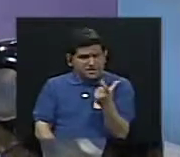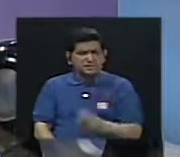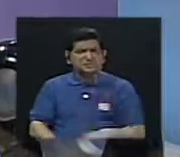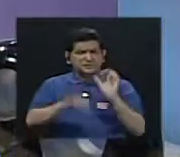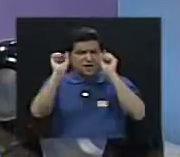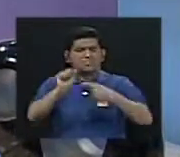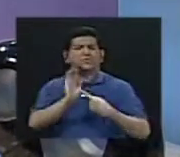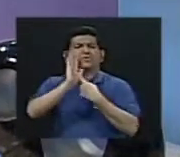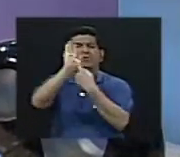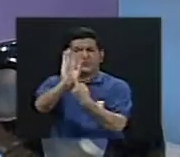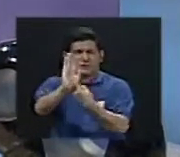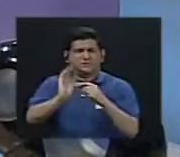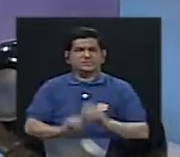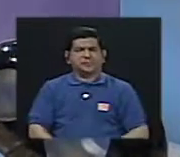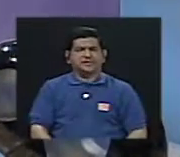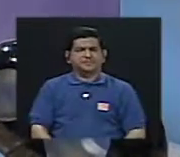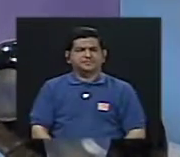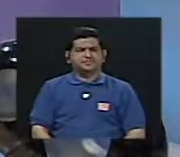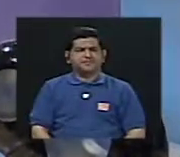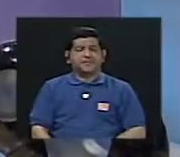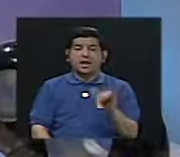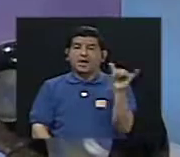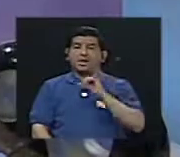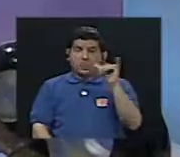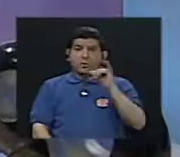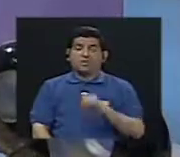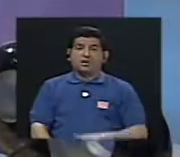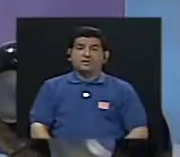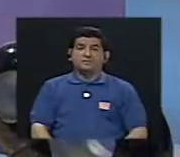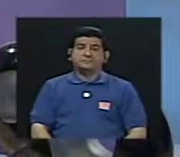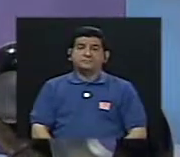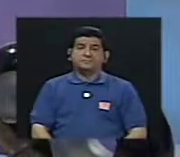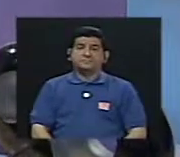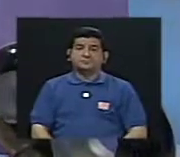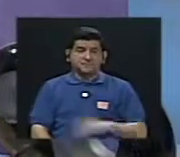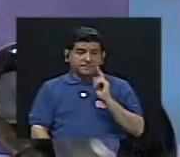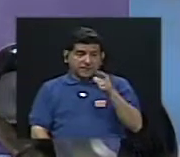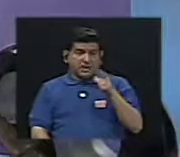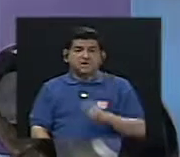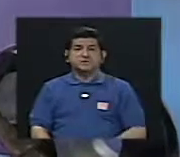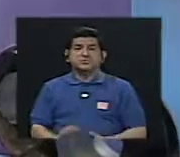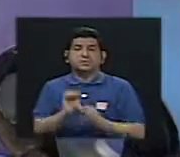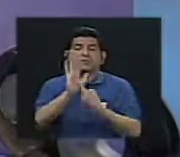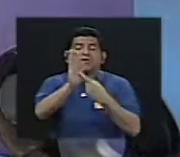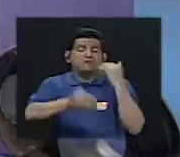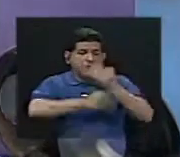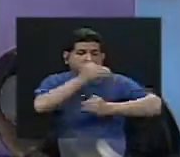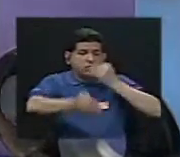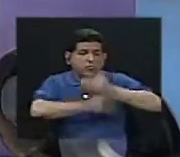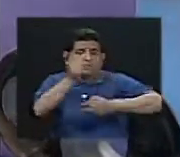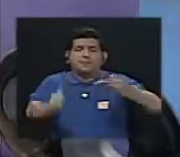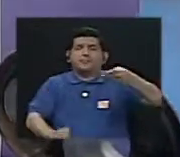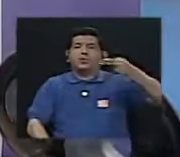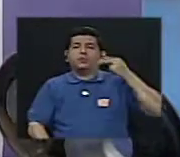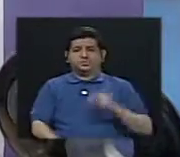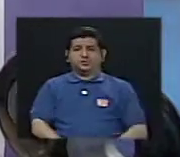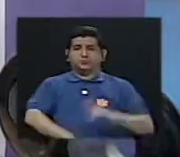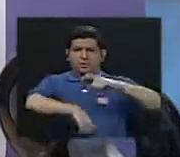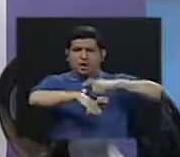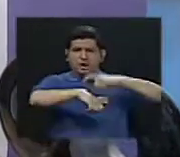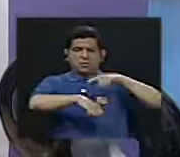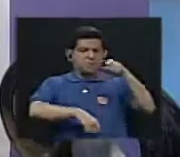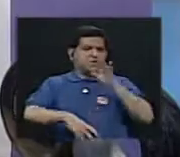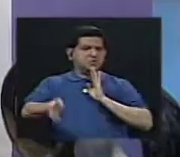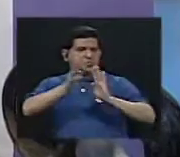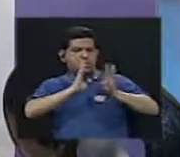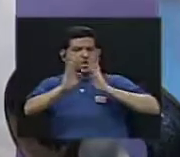logró evidenciar que también esto es un reflejo de los procesos históricos. A la hora en que ellos